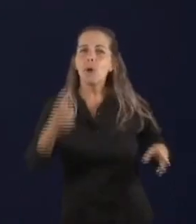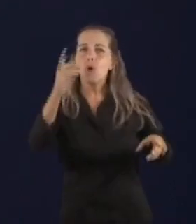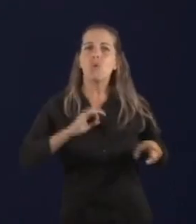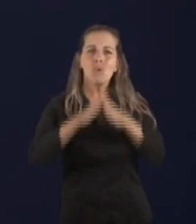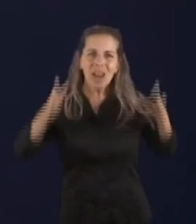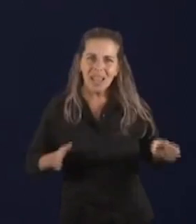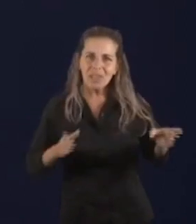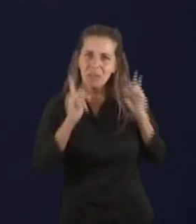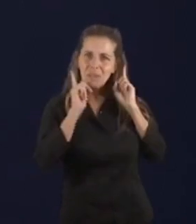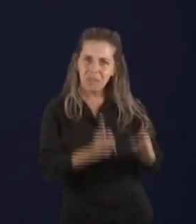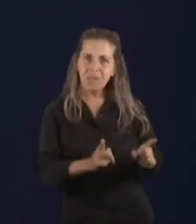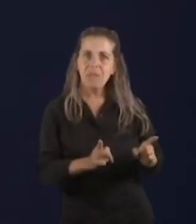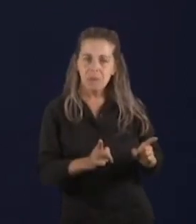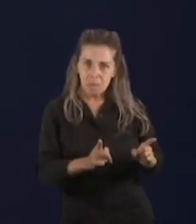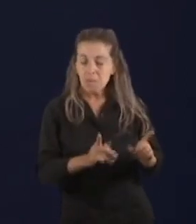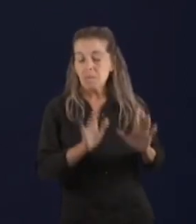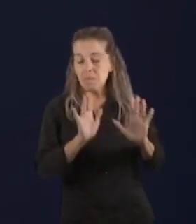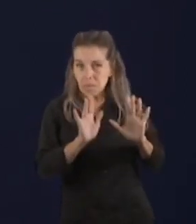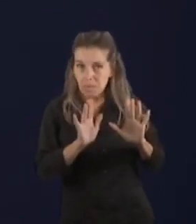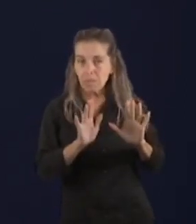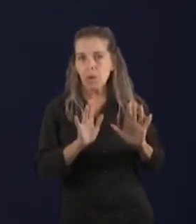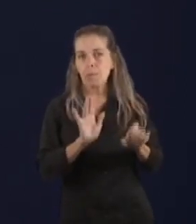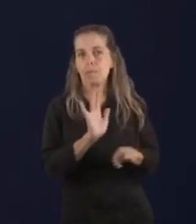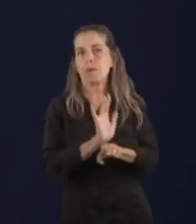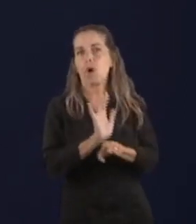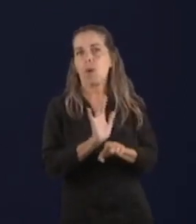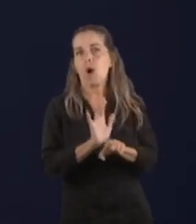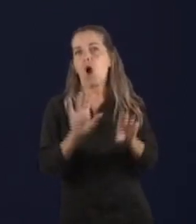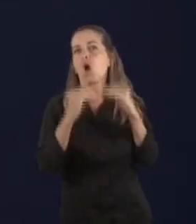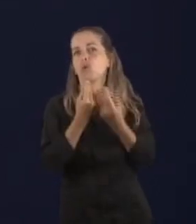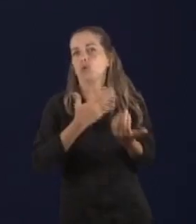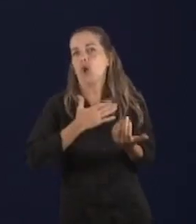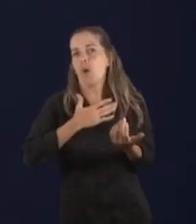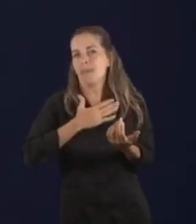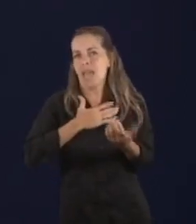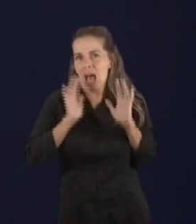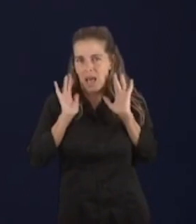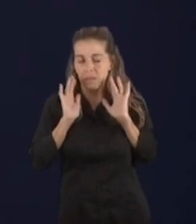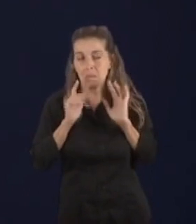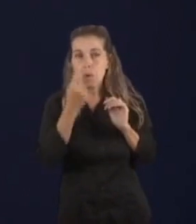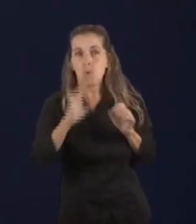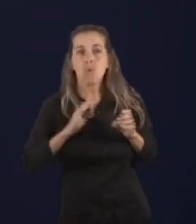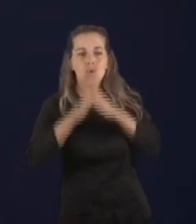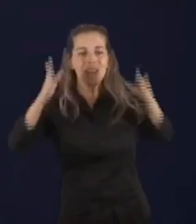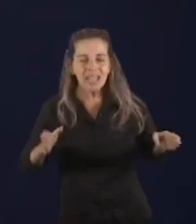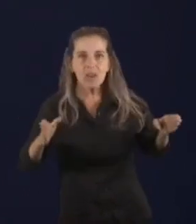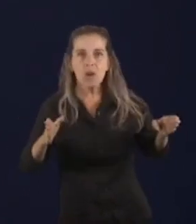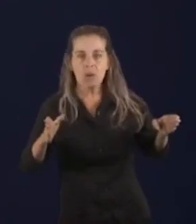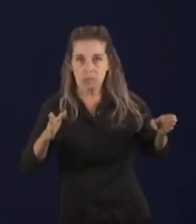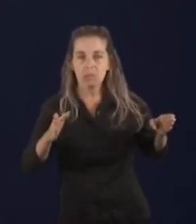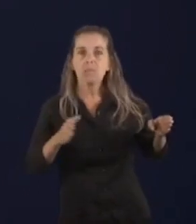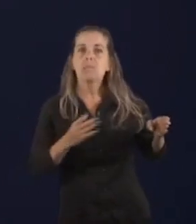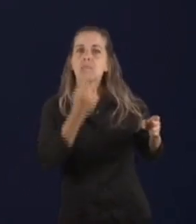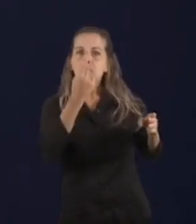permanencia Y esto es a título de conclusión personal está hecho para efectivamente que